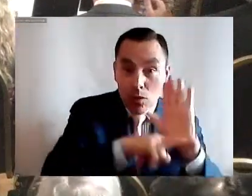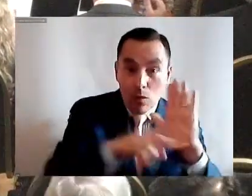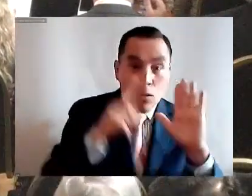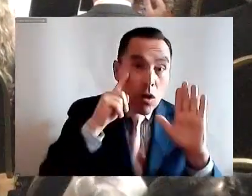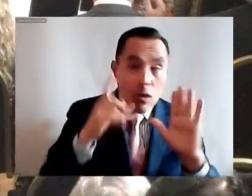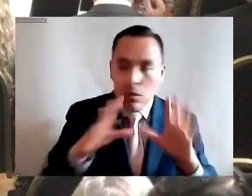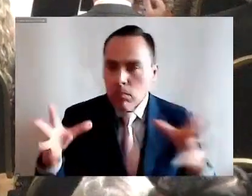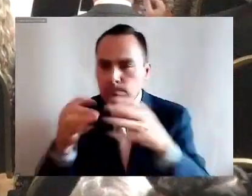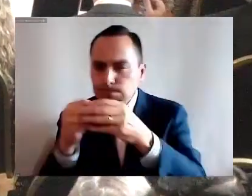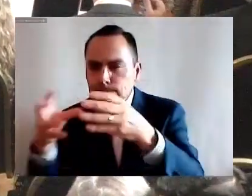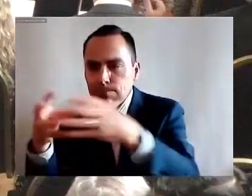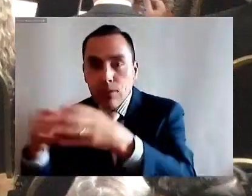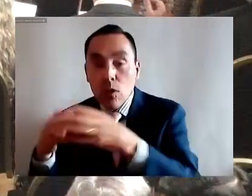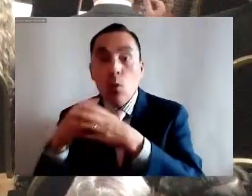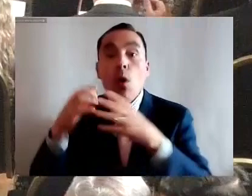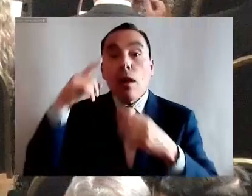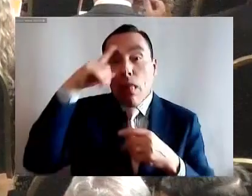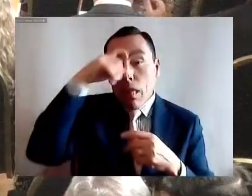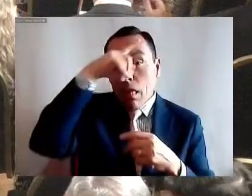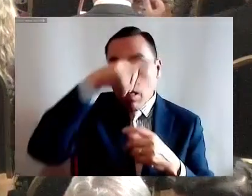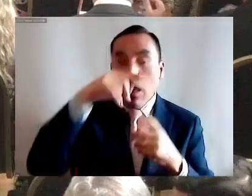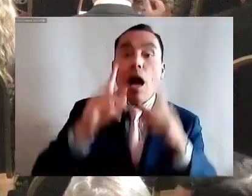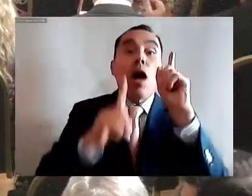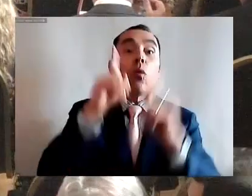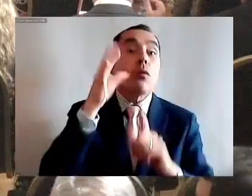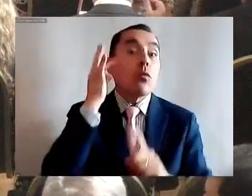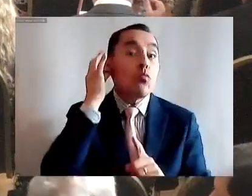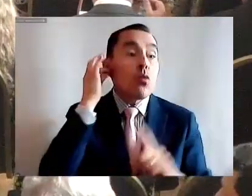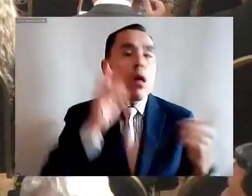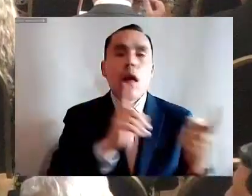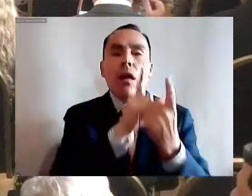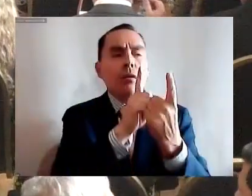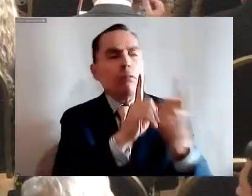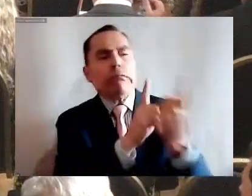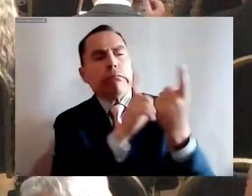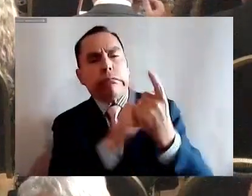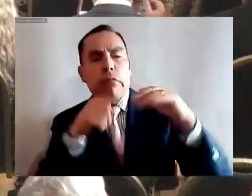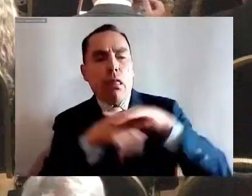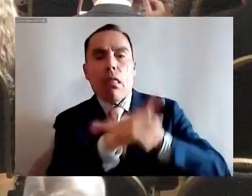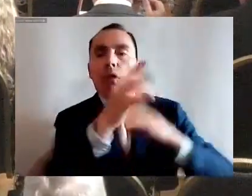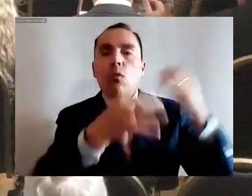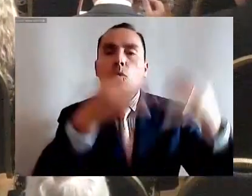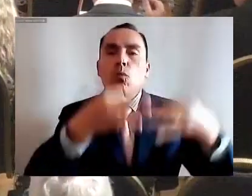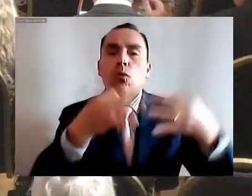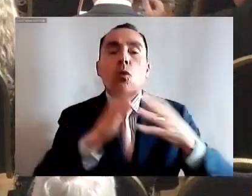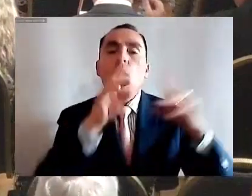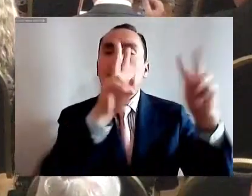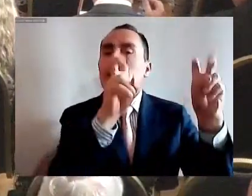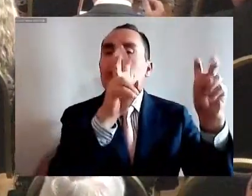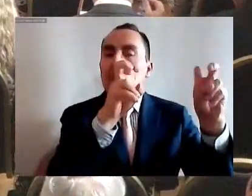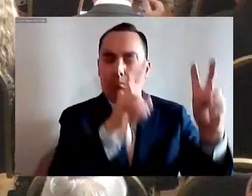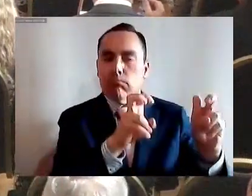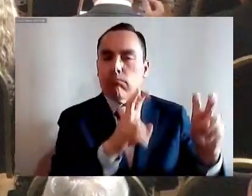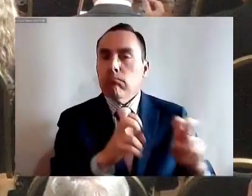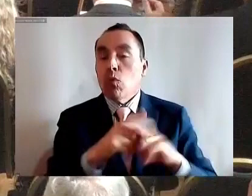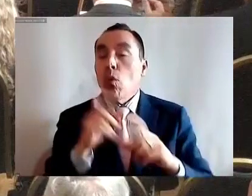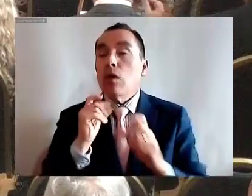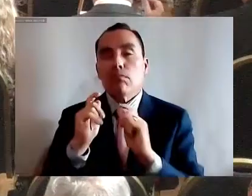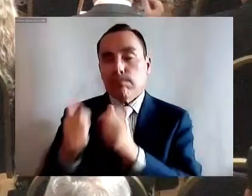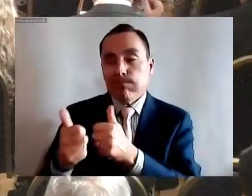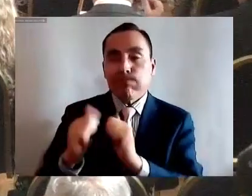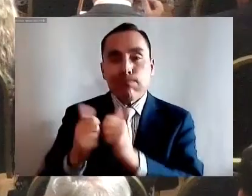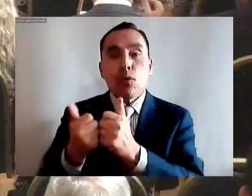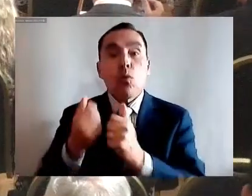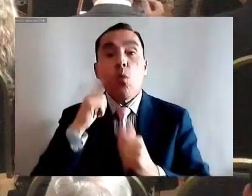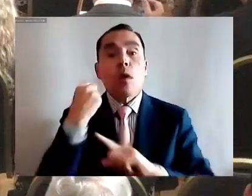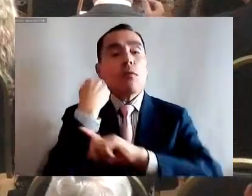se puedan observar las dificultades que enfrentan las mujeres en el acceso a la justicia, en las materias señaladas, como también los desafíos para la magistratura y operadores